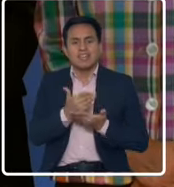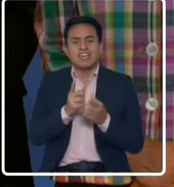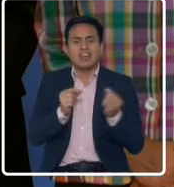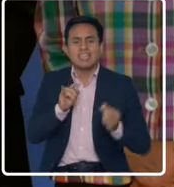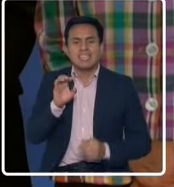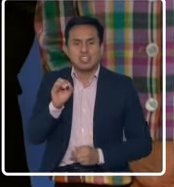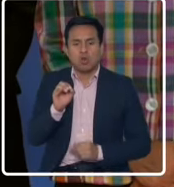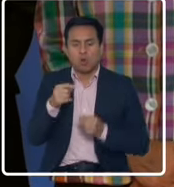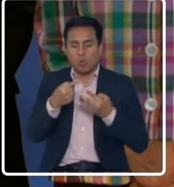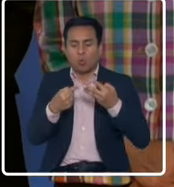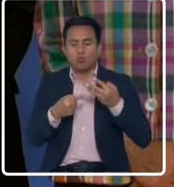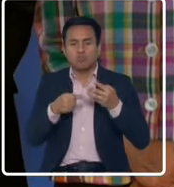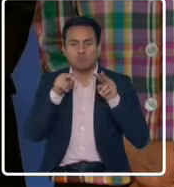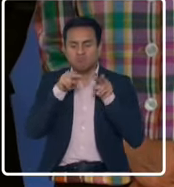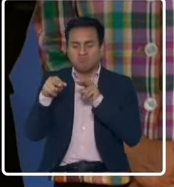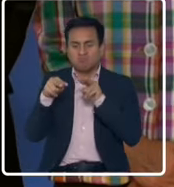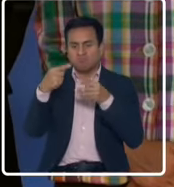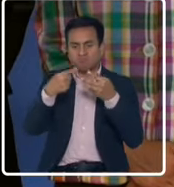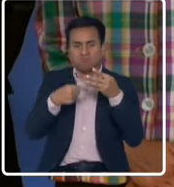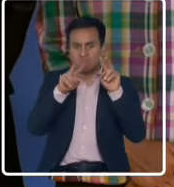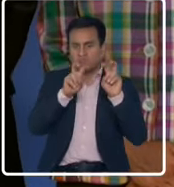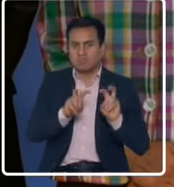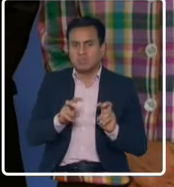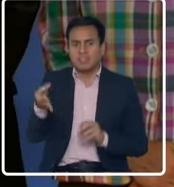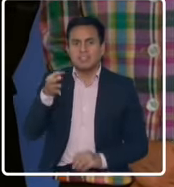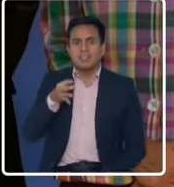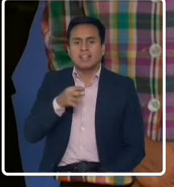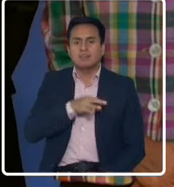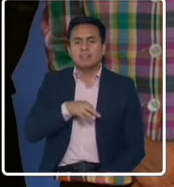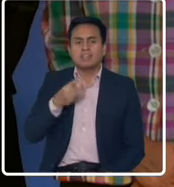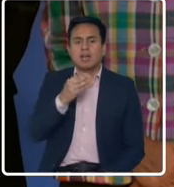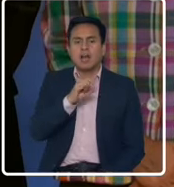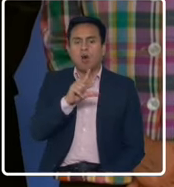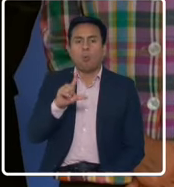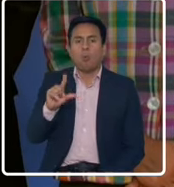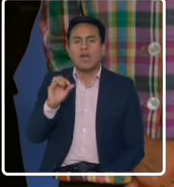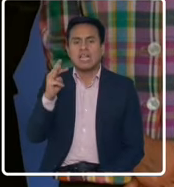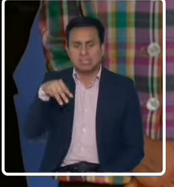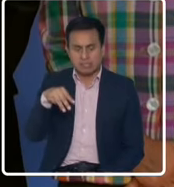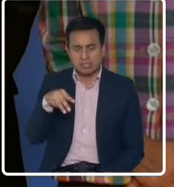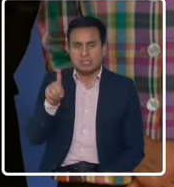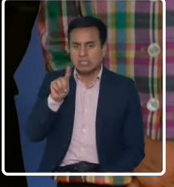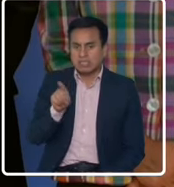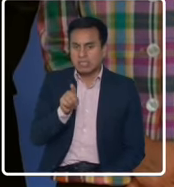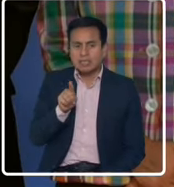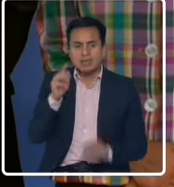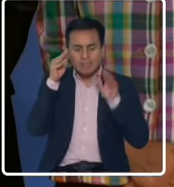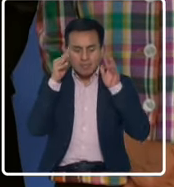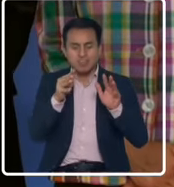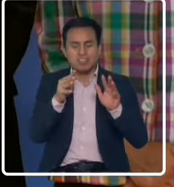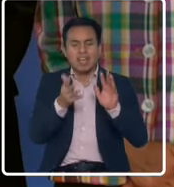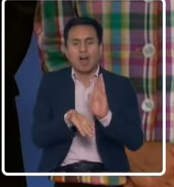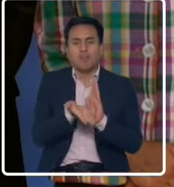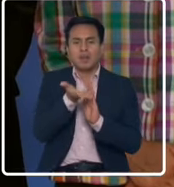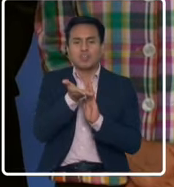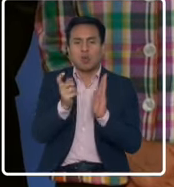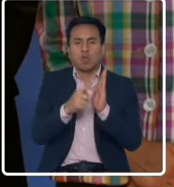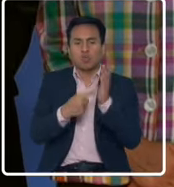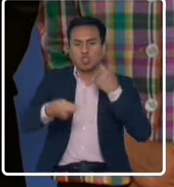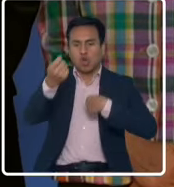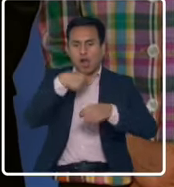del litio que tiene un conjunto de dimensiones que bien relataba la ministra Williams y una de esas dimensiones es aumento de la